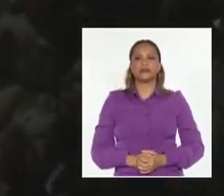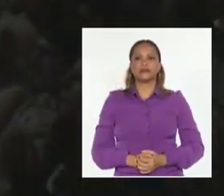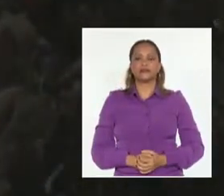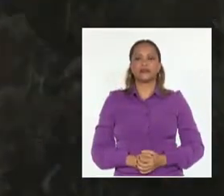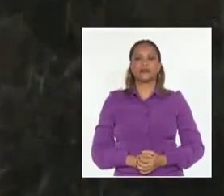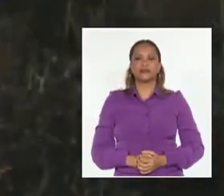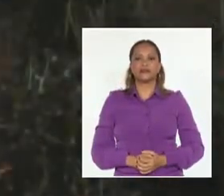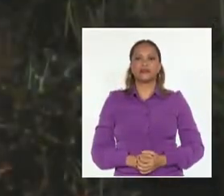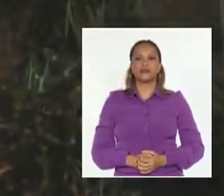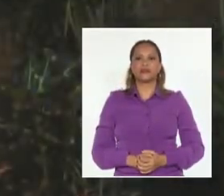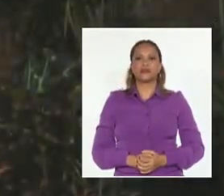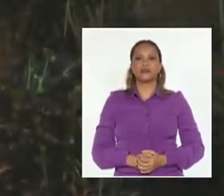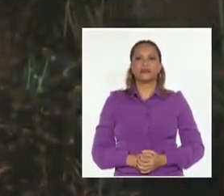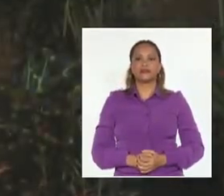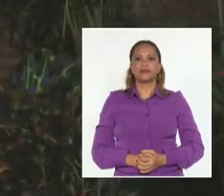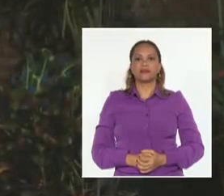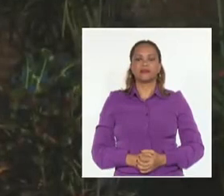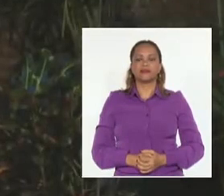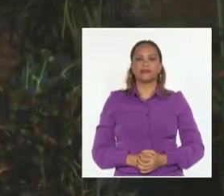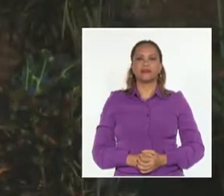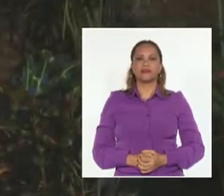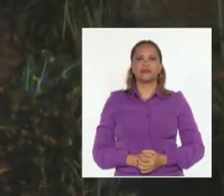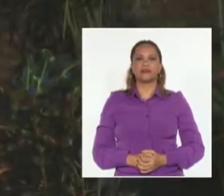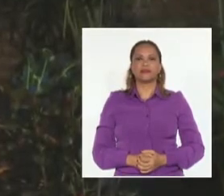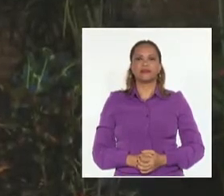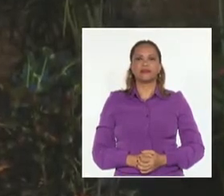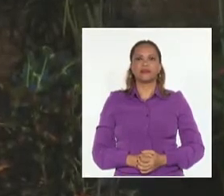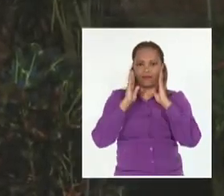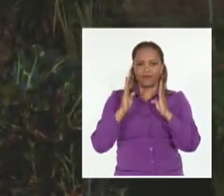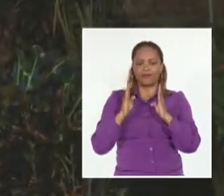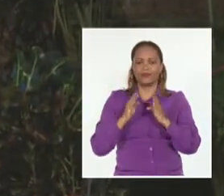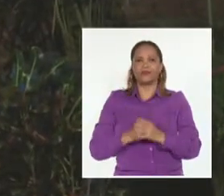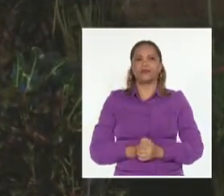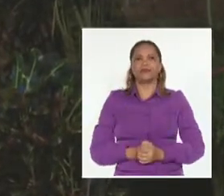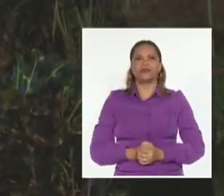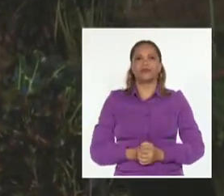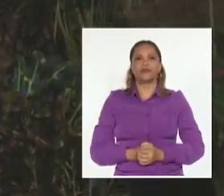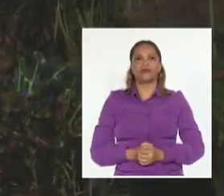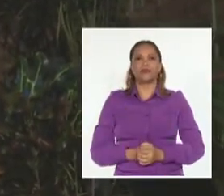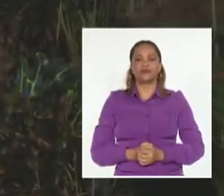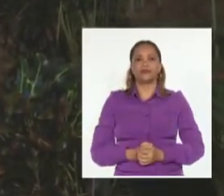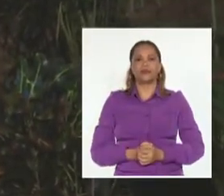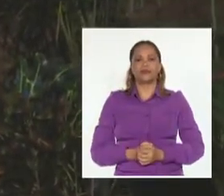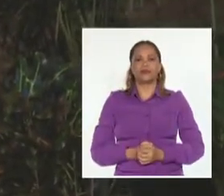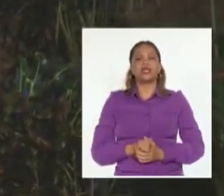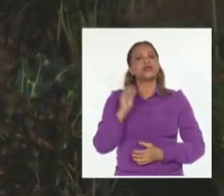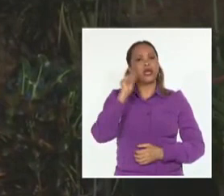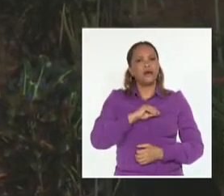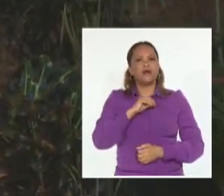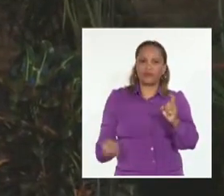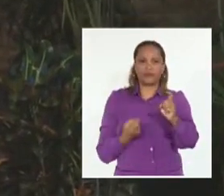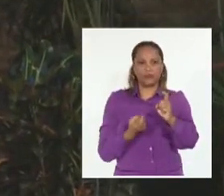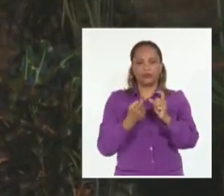No hemos abandonado nunca ni abandonaremos el principio de la solidaridad, ni siquiera en los momentos de mayores